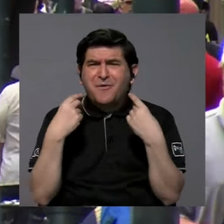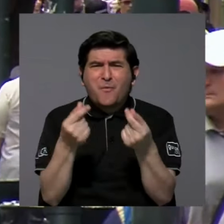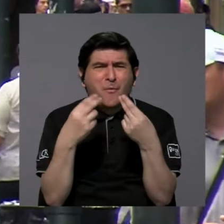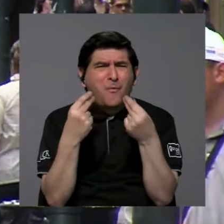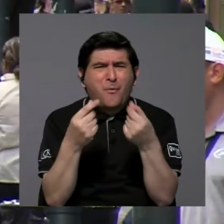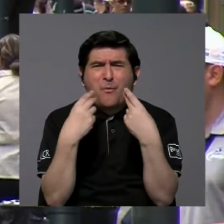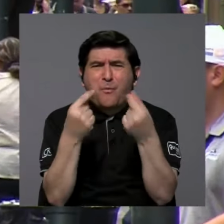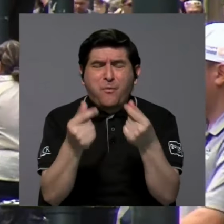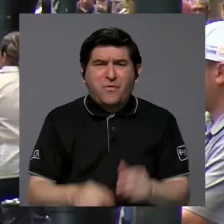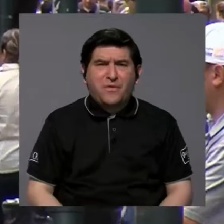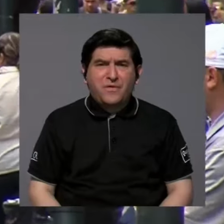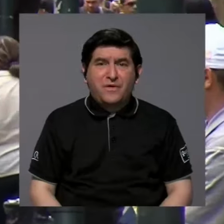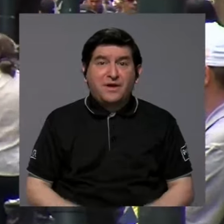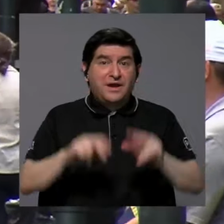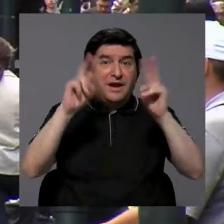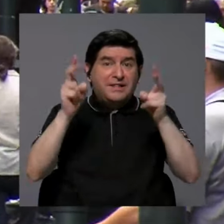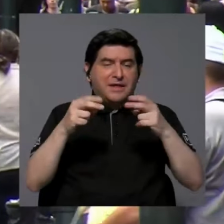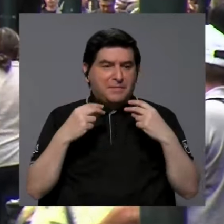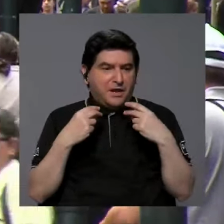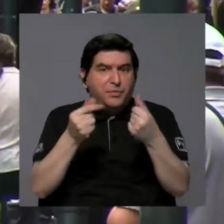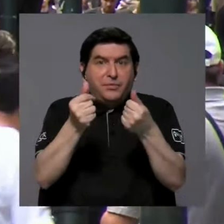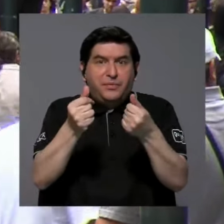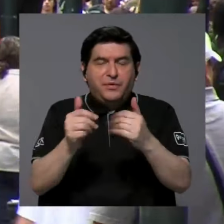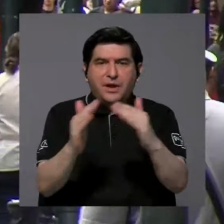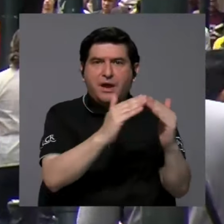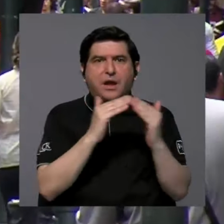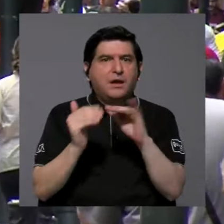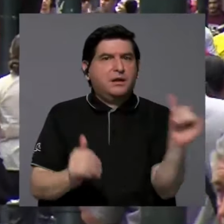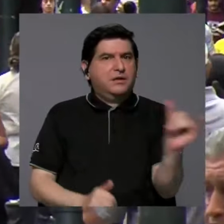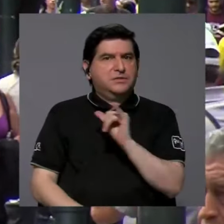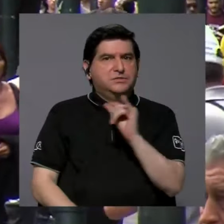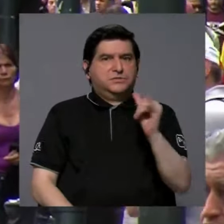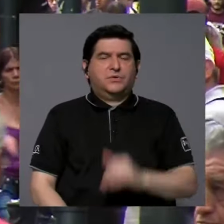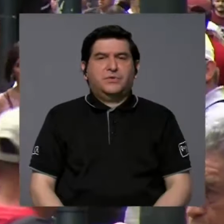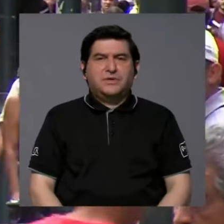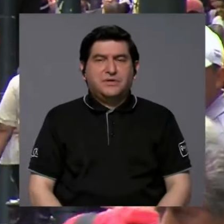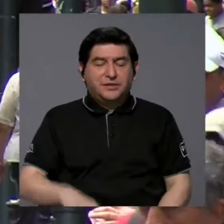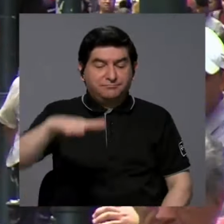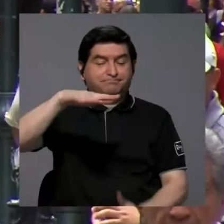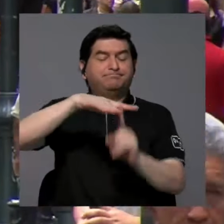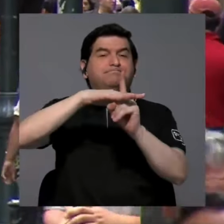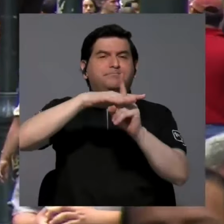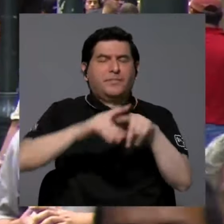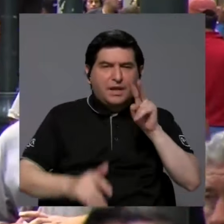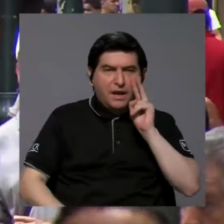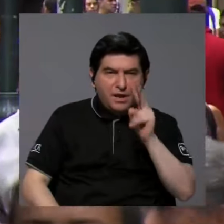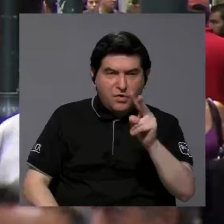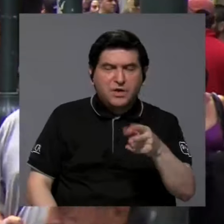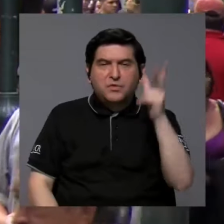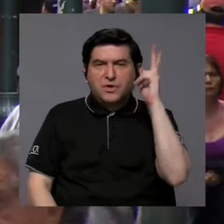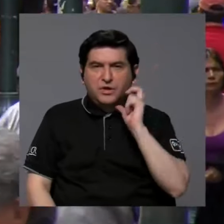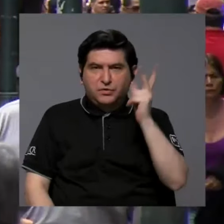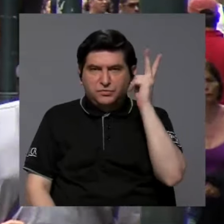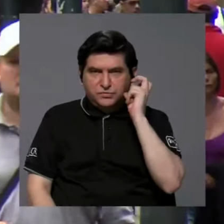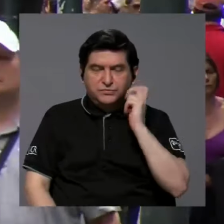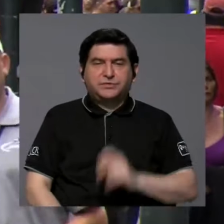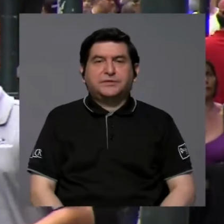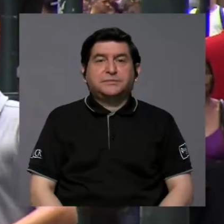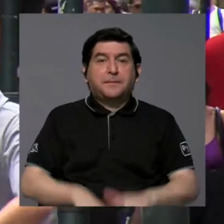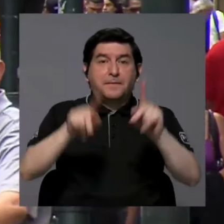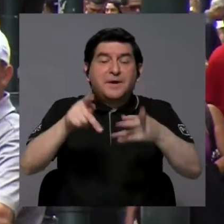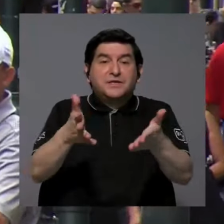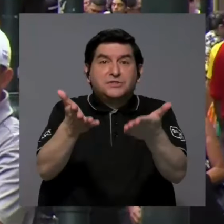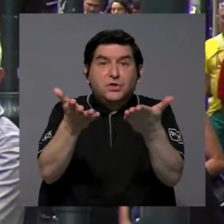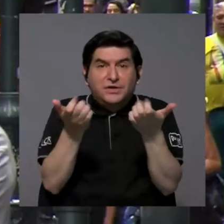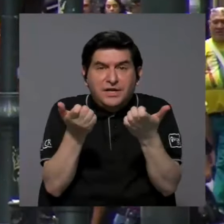a velocidades muy rápidas, ¿verdad? Este tema de la aceleración en la ciudad también estuvo presente en lo que vimos, en lo que escuchamos.